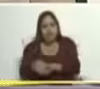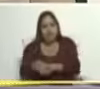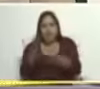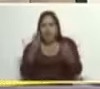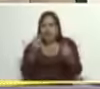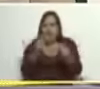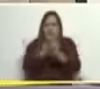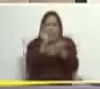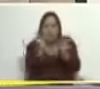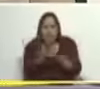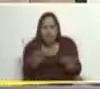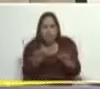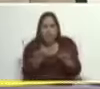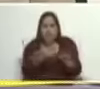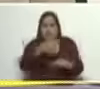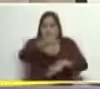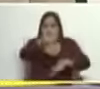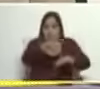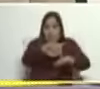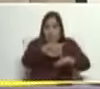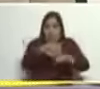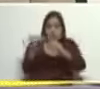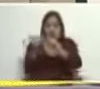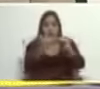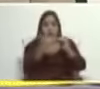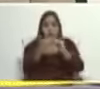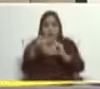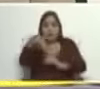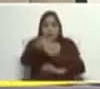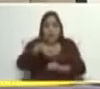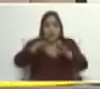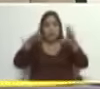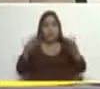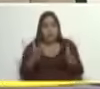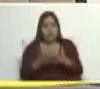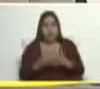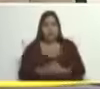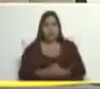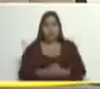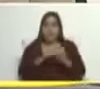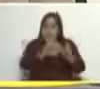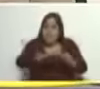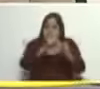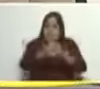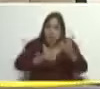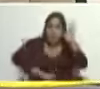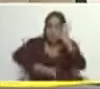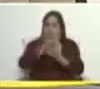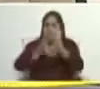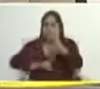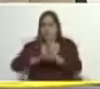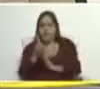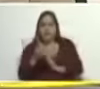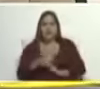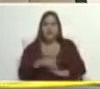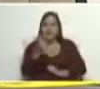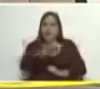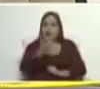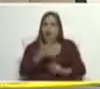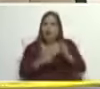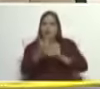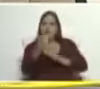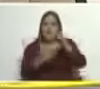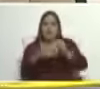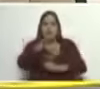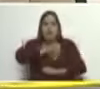multifacética, que sea nacional, regional y global. Y seguimos en esta aventura de construir